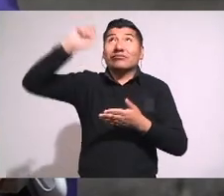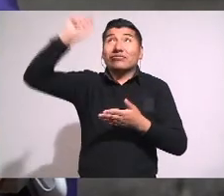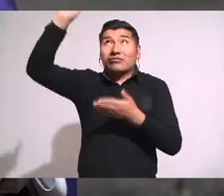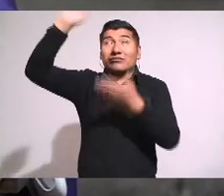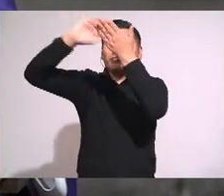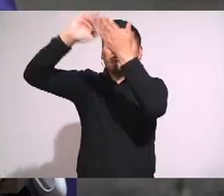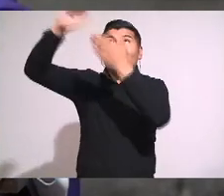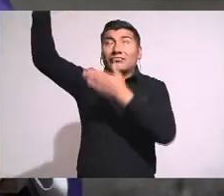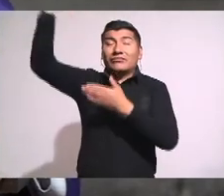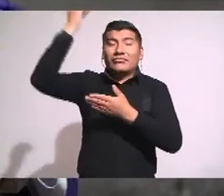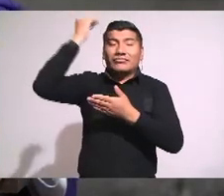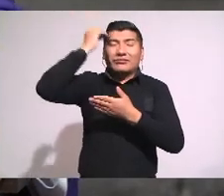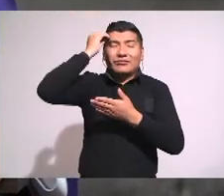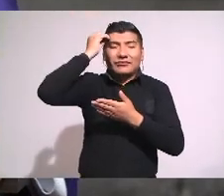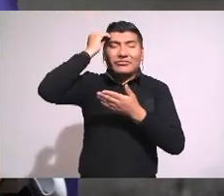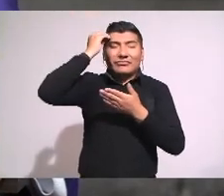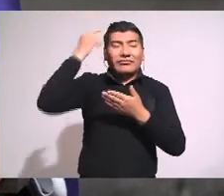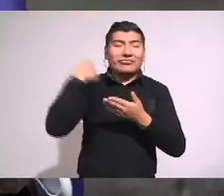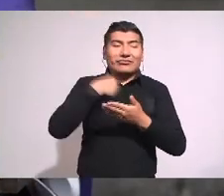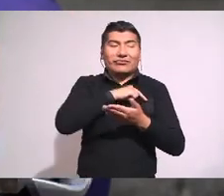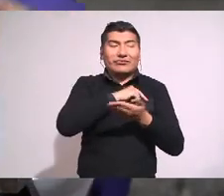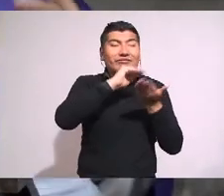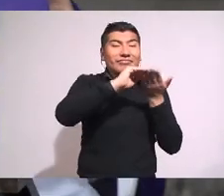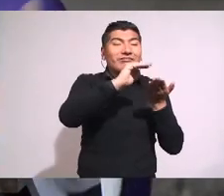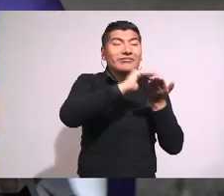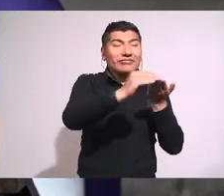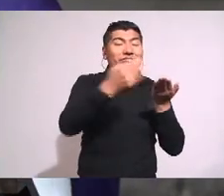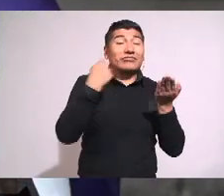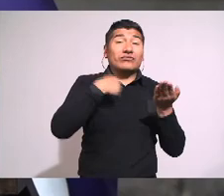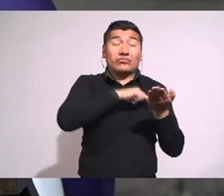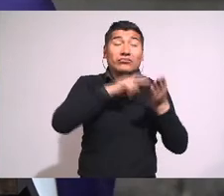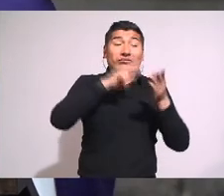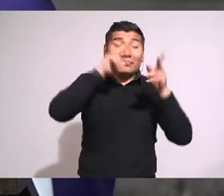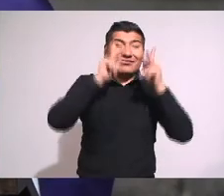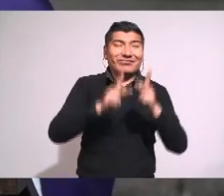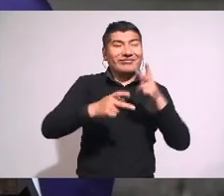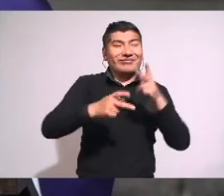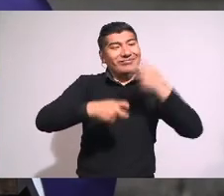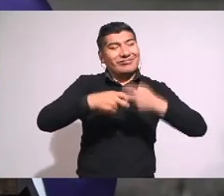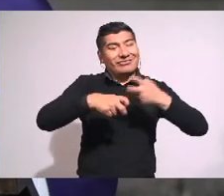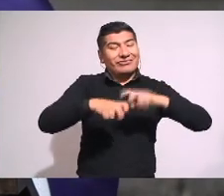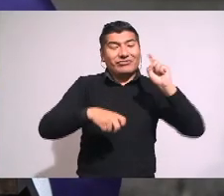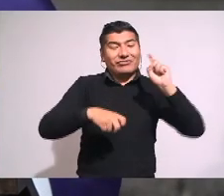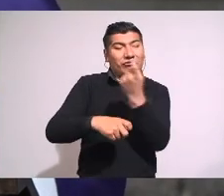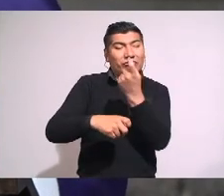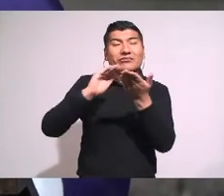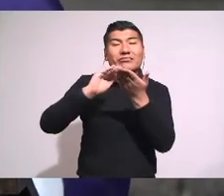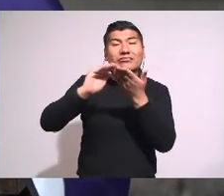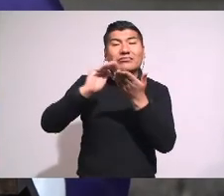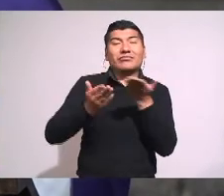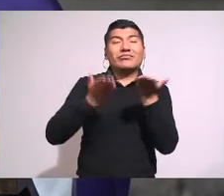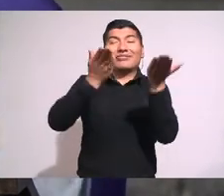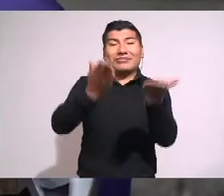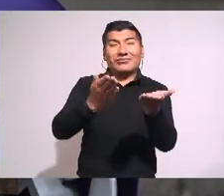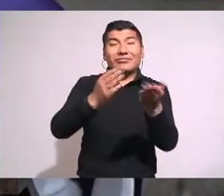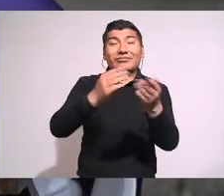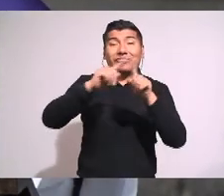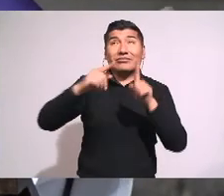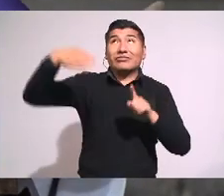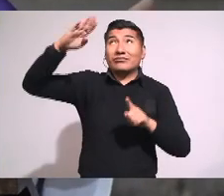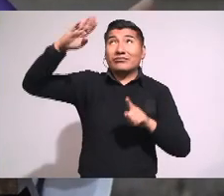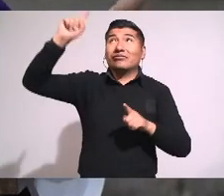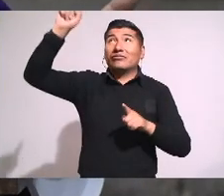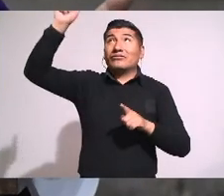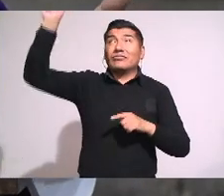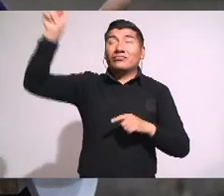nosotros, el Espíritu en nosotros. Los seres humanos somos incapaces de perdonar, pero si Dios habita